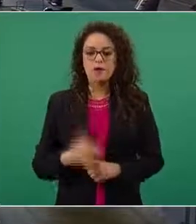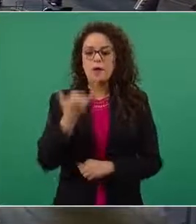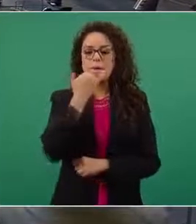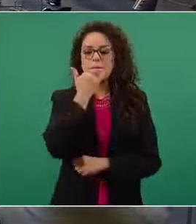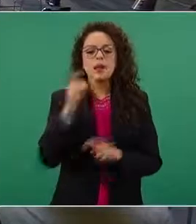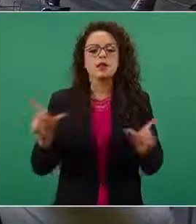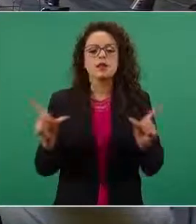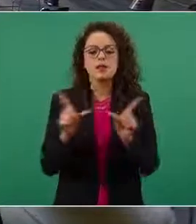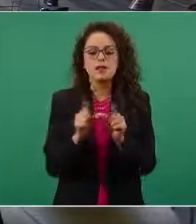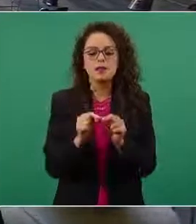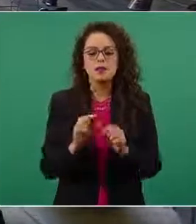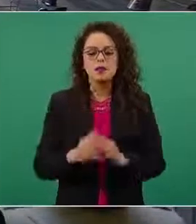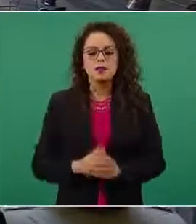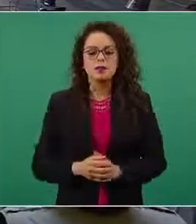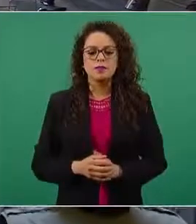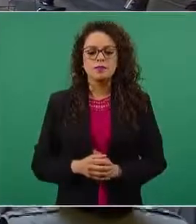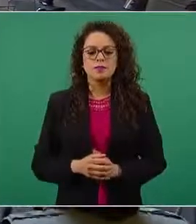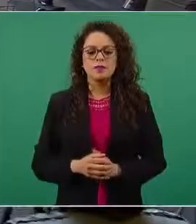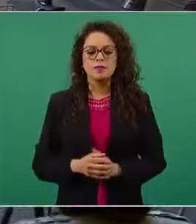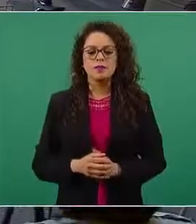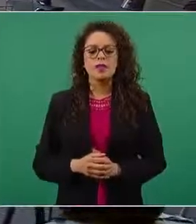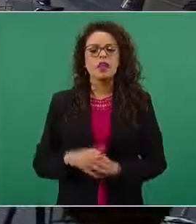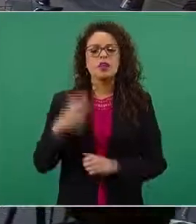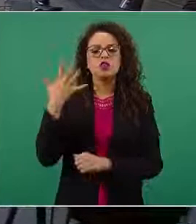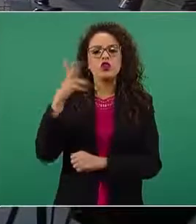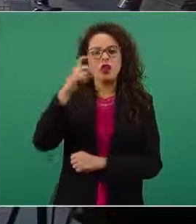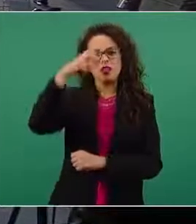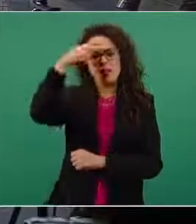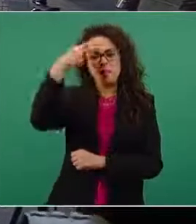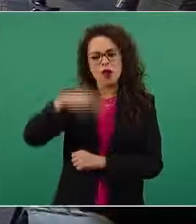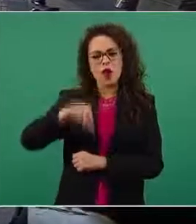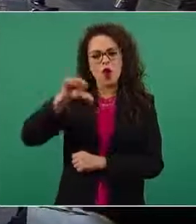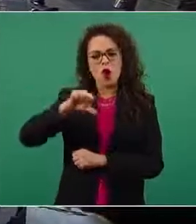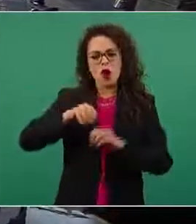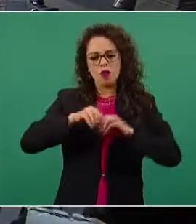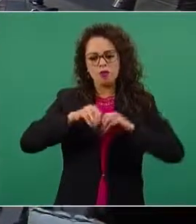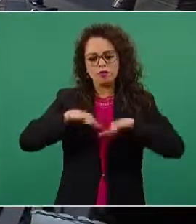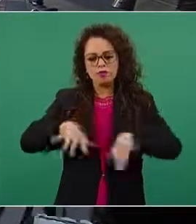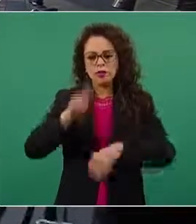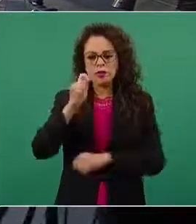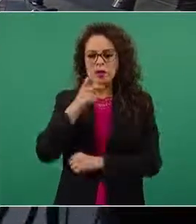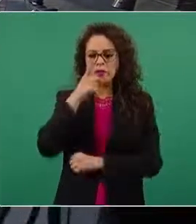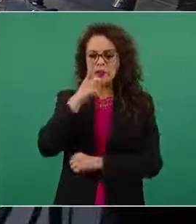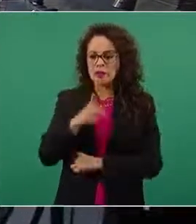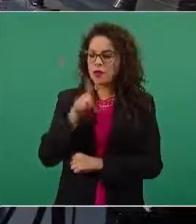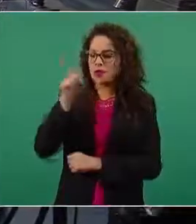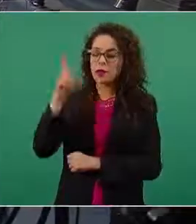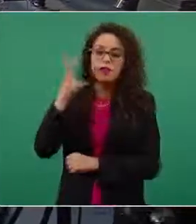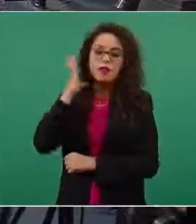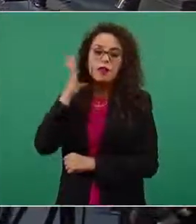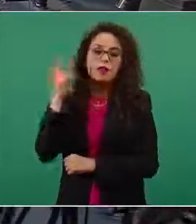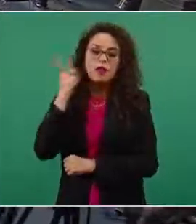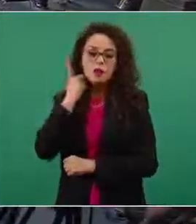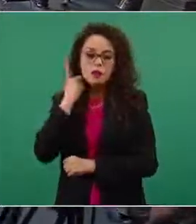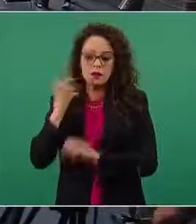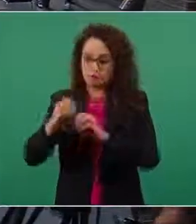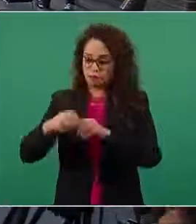Brevemente, ¿qué opinión le merece? Hoy el Sol de México publica que la bancada de Morena en la Cámara de Diputados, en